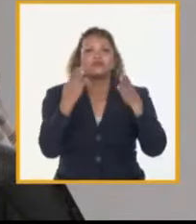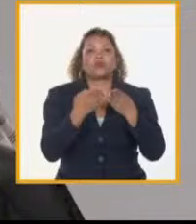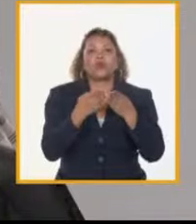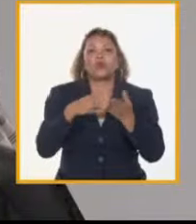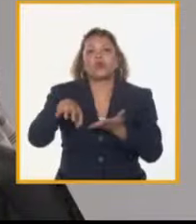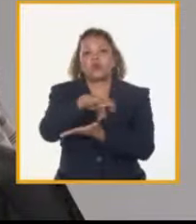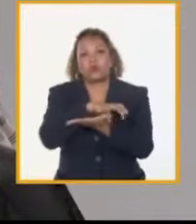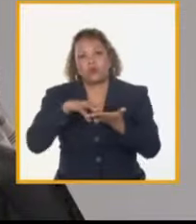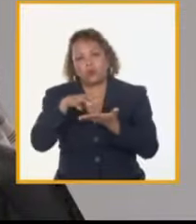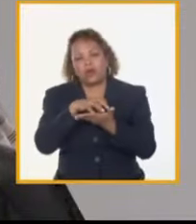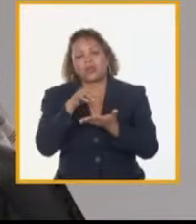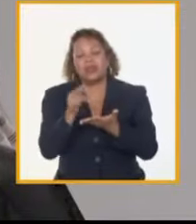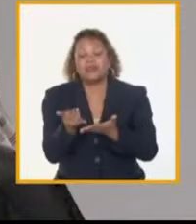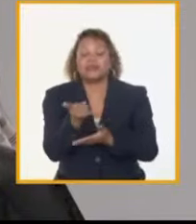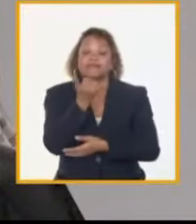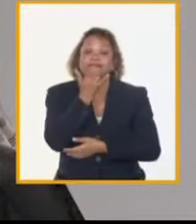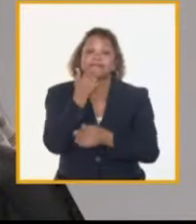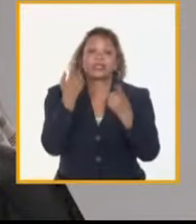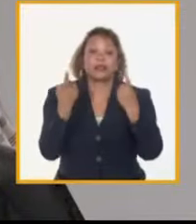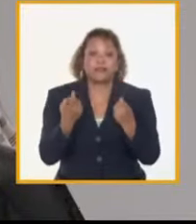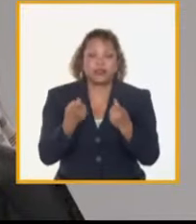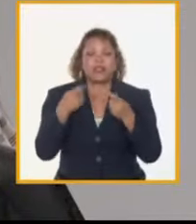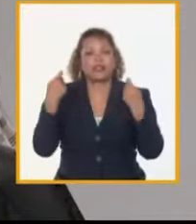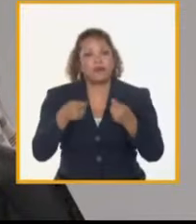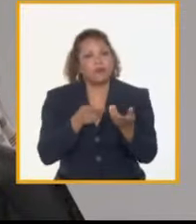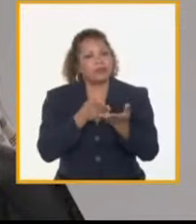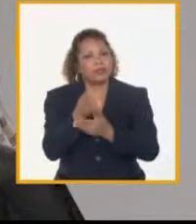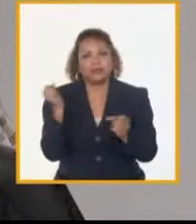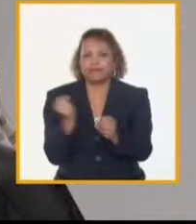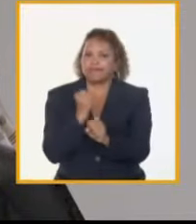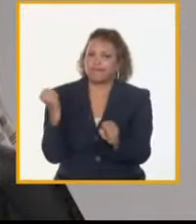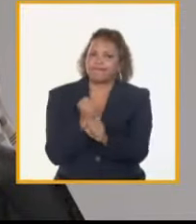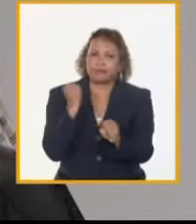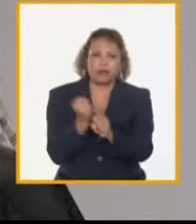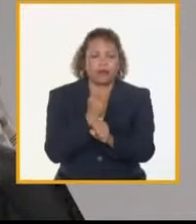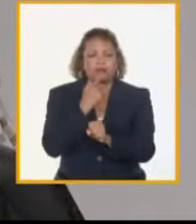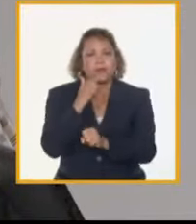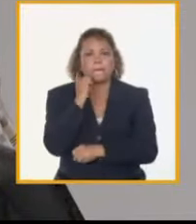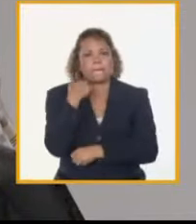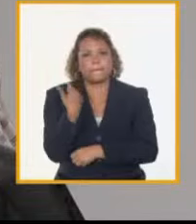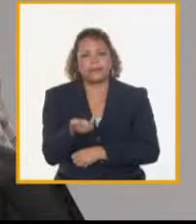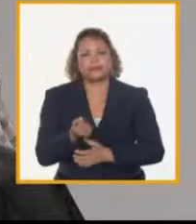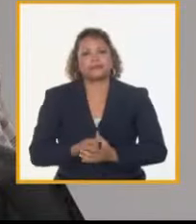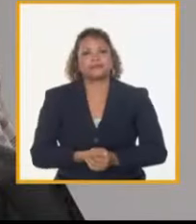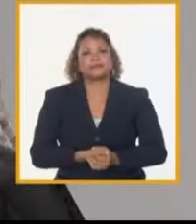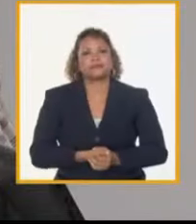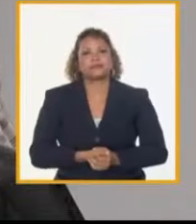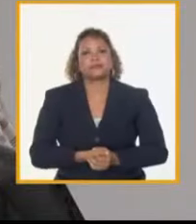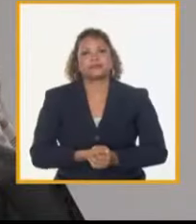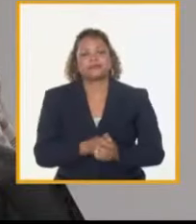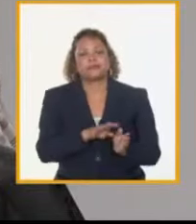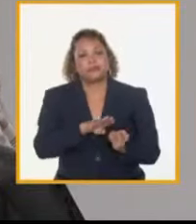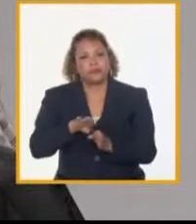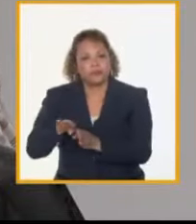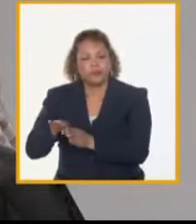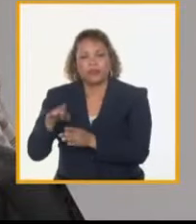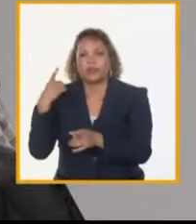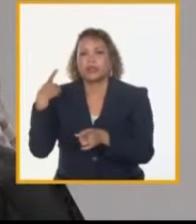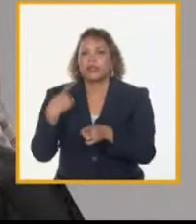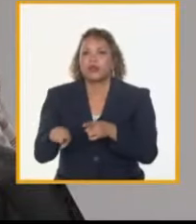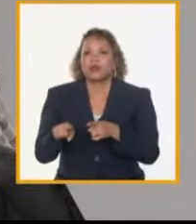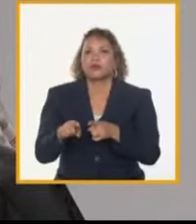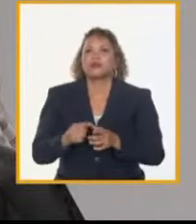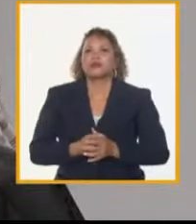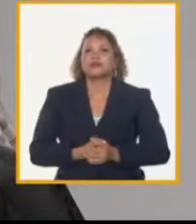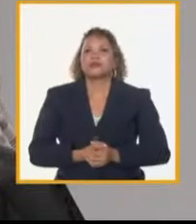es uno de los temas de la insuficiencia que tenemos que trabajar con fuerza en estos tiempos. En cuanto a este asunto, se pone de